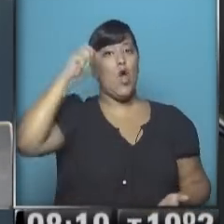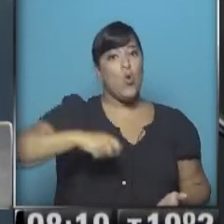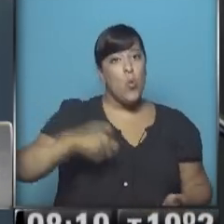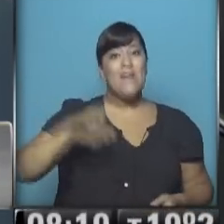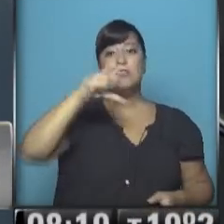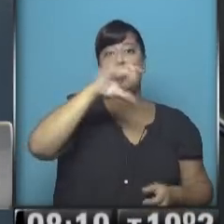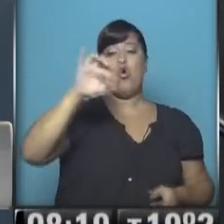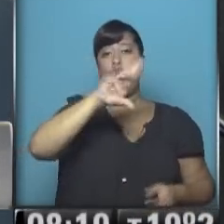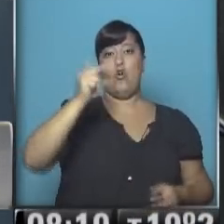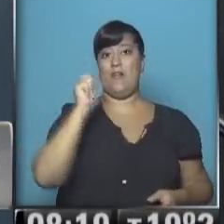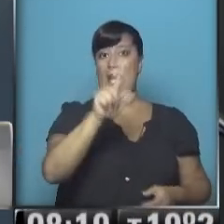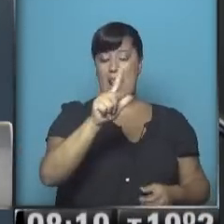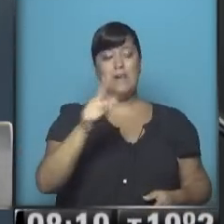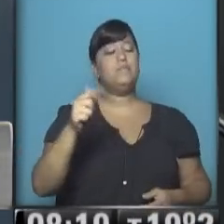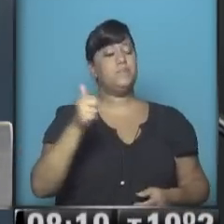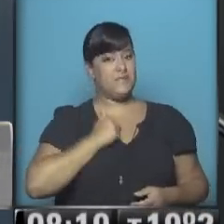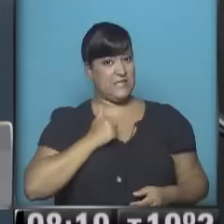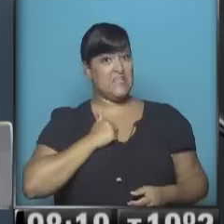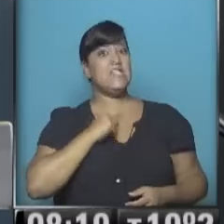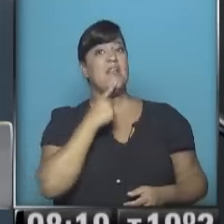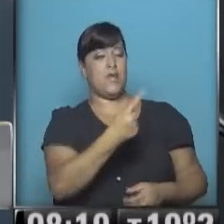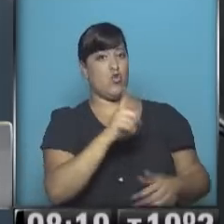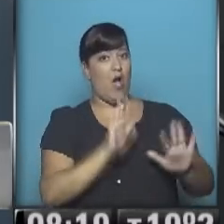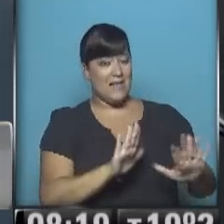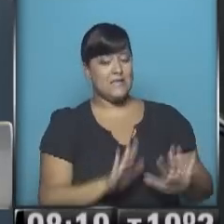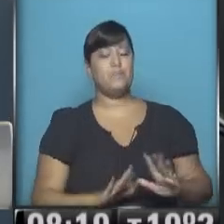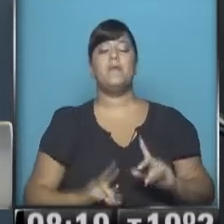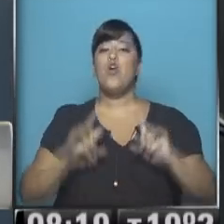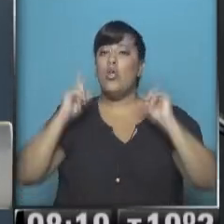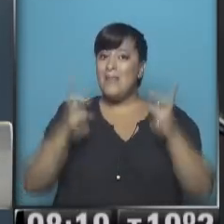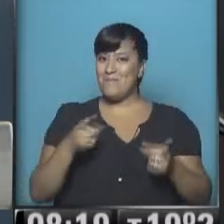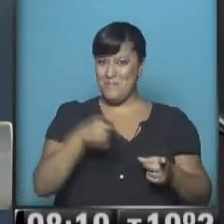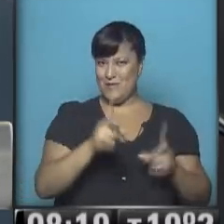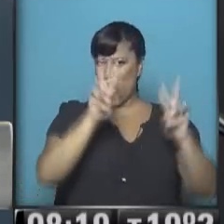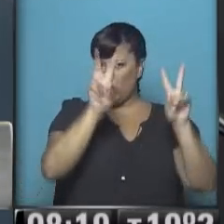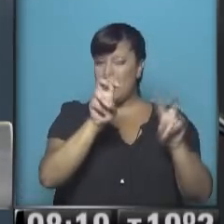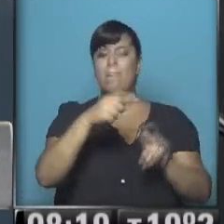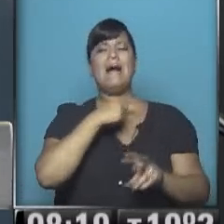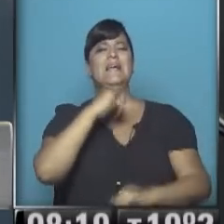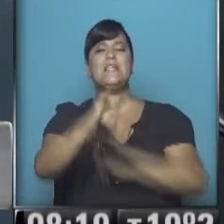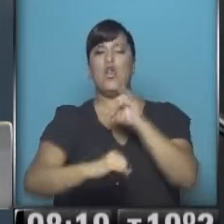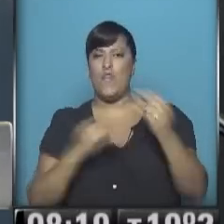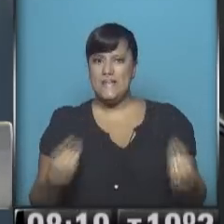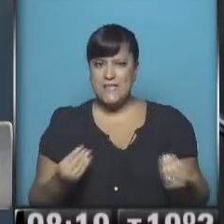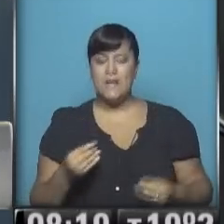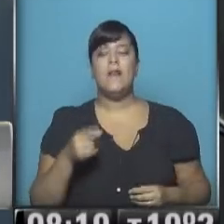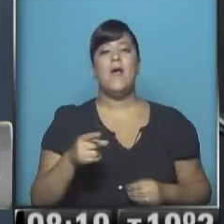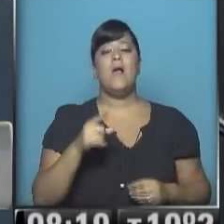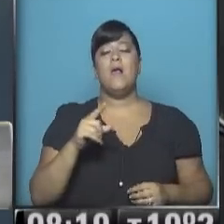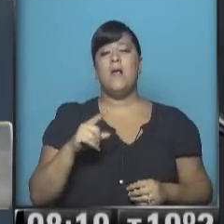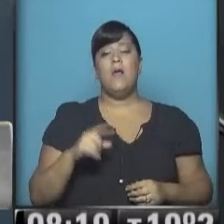Corral en ese contexto lo que quiero transmitir es que eh los